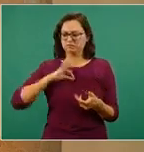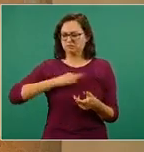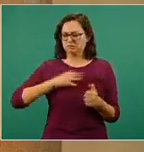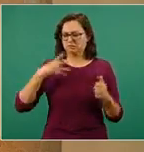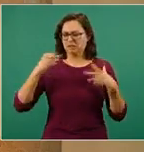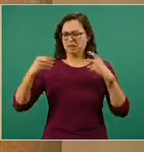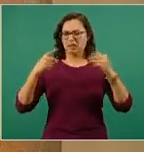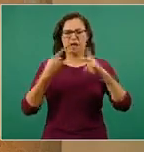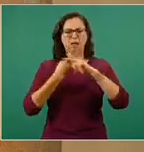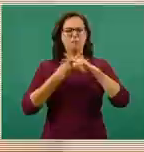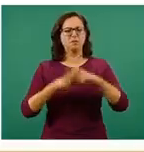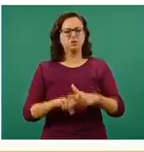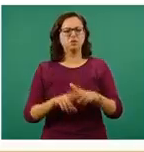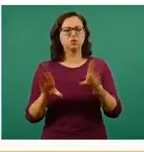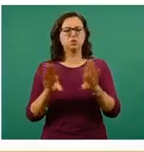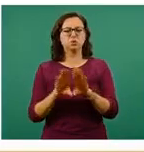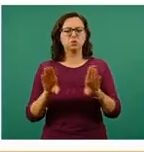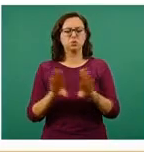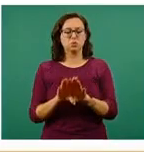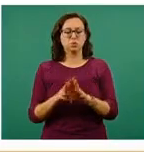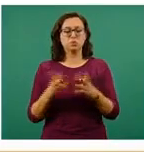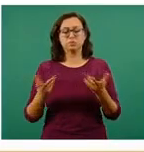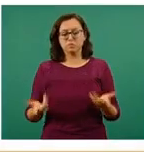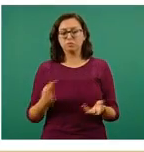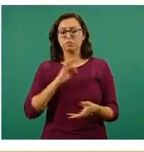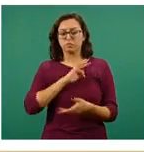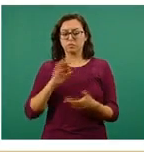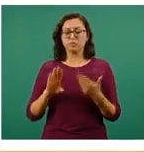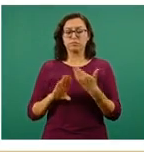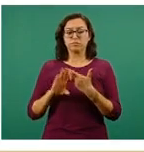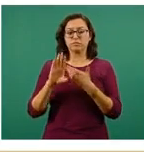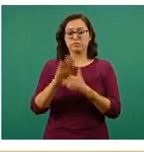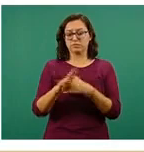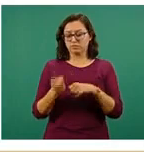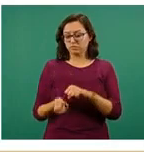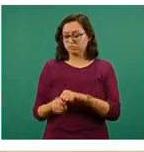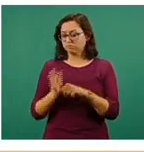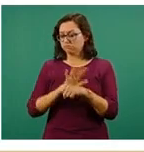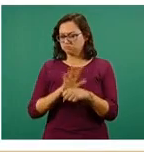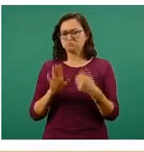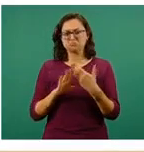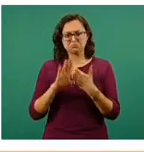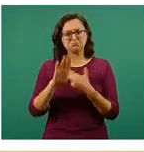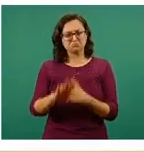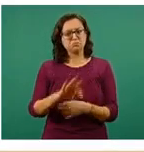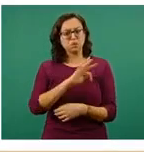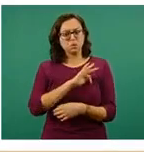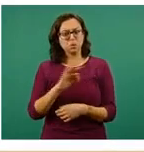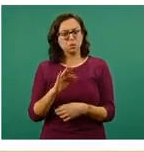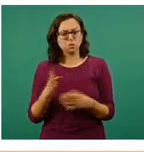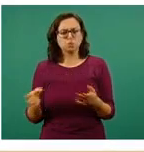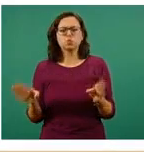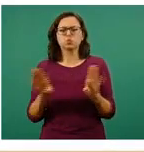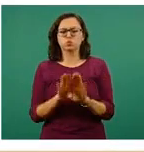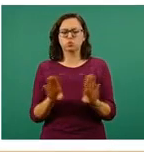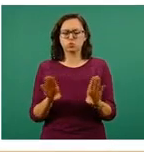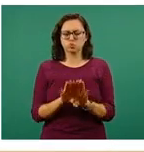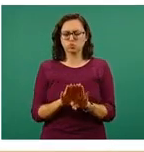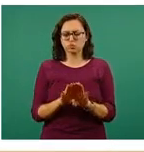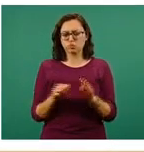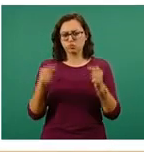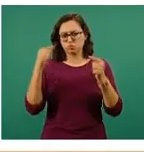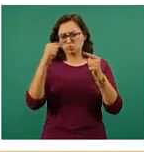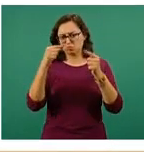las infectocontagiosas, las prevenibles, ahora para el COVID, nos apegamos a este esquema, donde los escalones